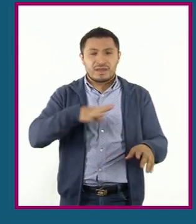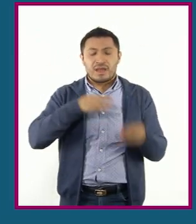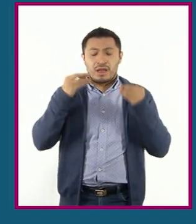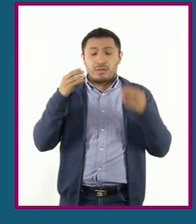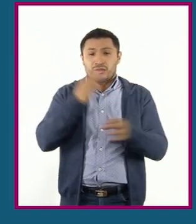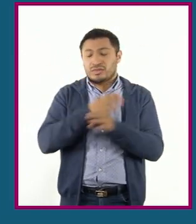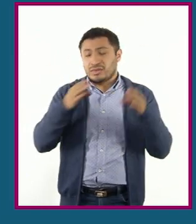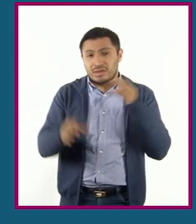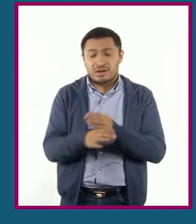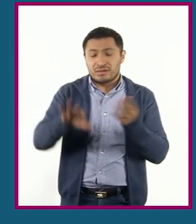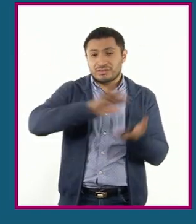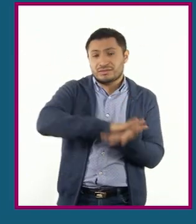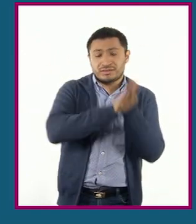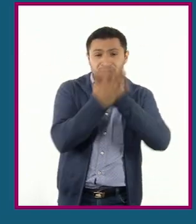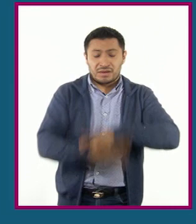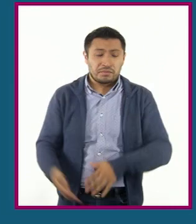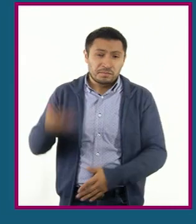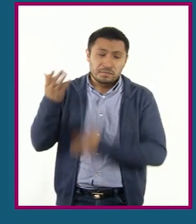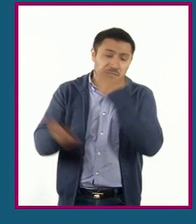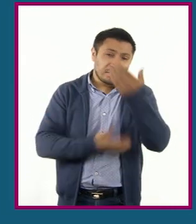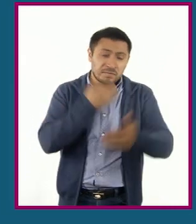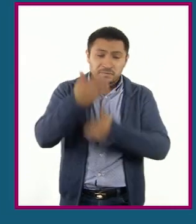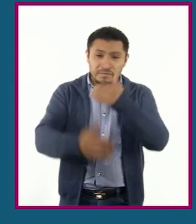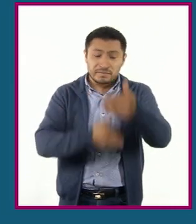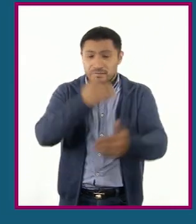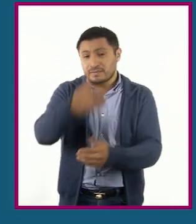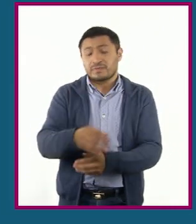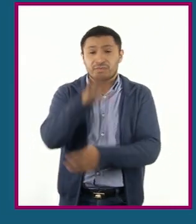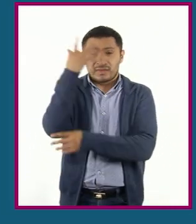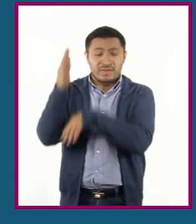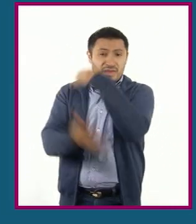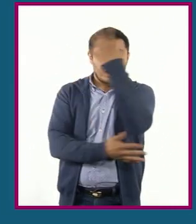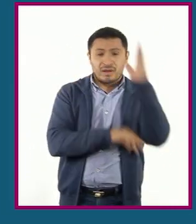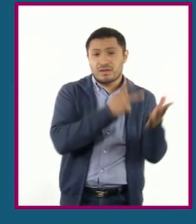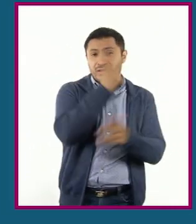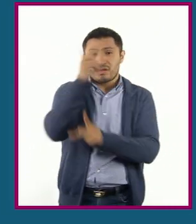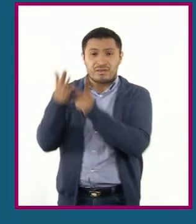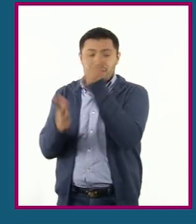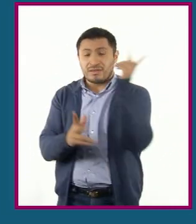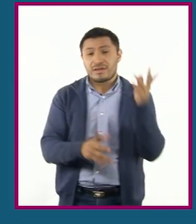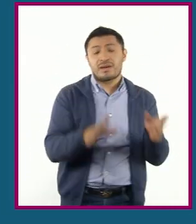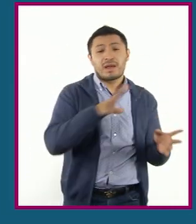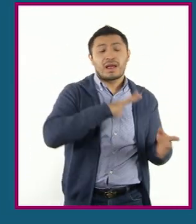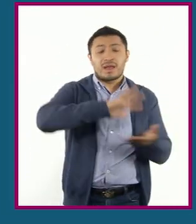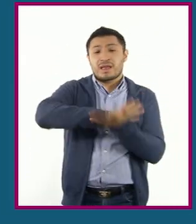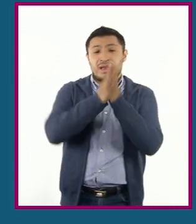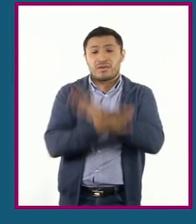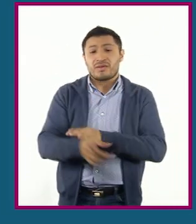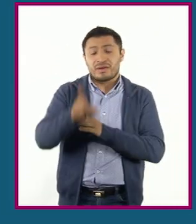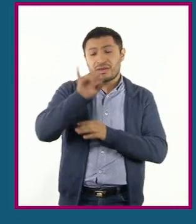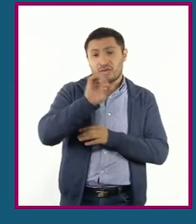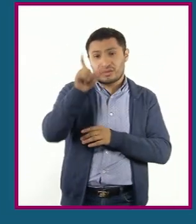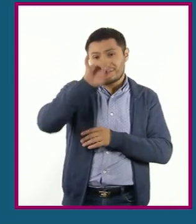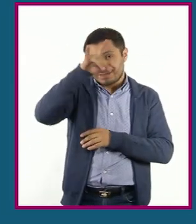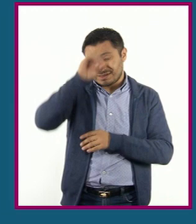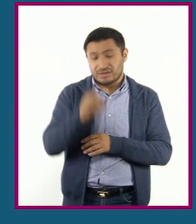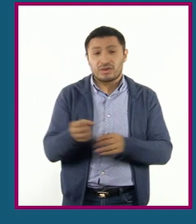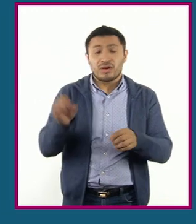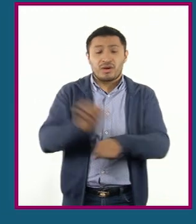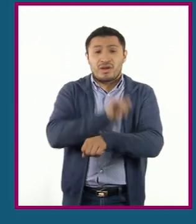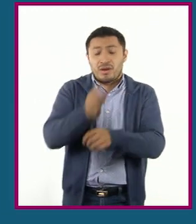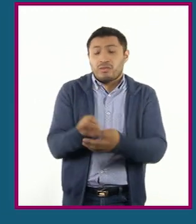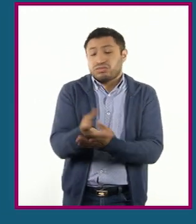en constante transformación. Árboles y plantas transforman el dióxido de carbono emitido por los automóviles al oxígeno